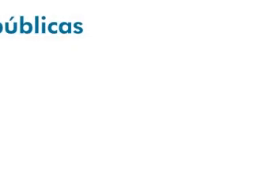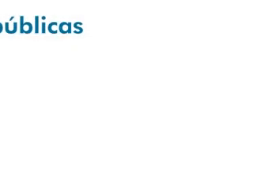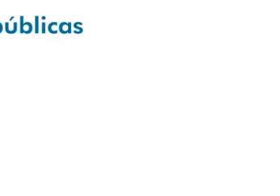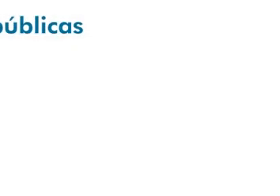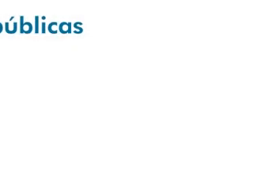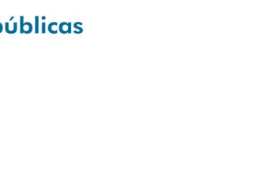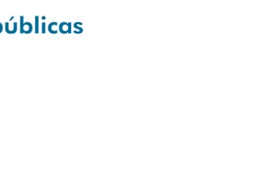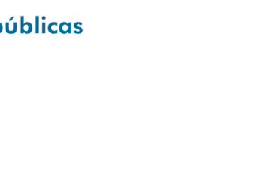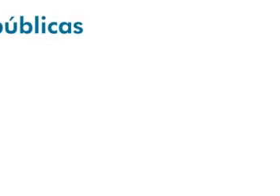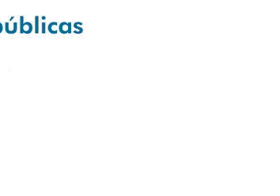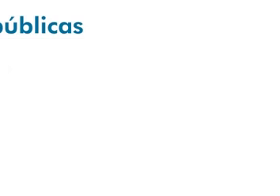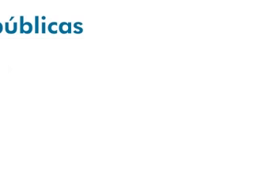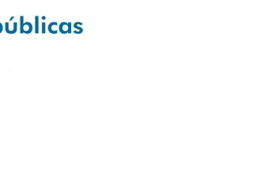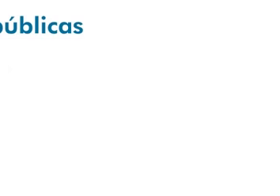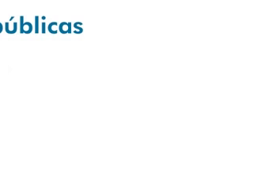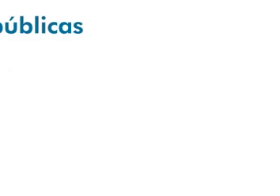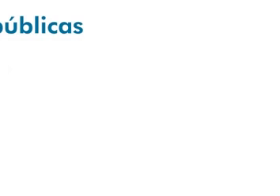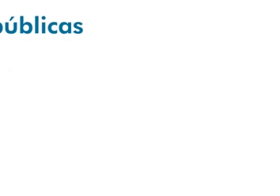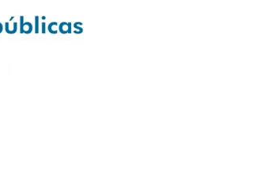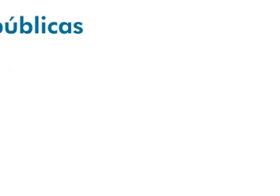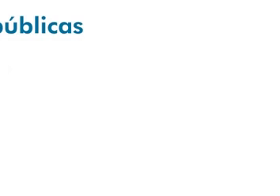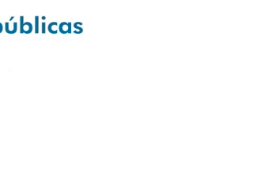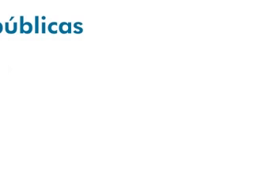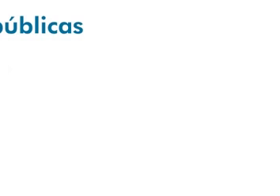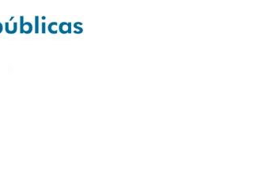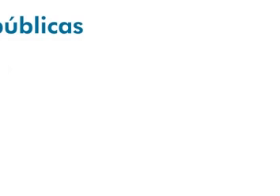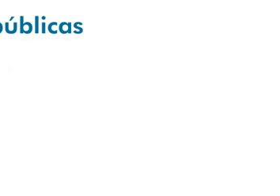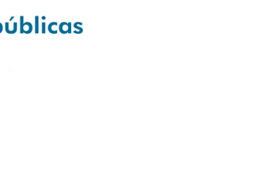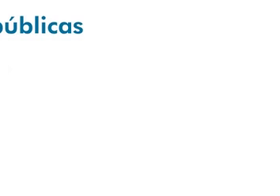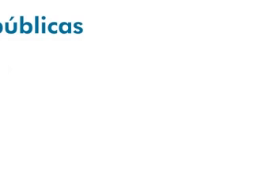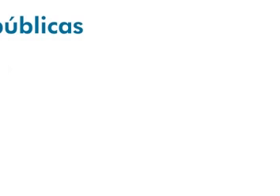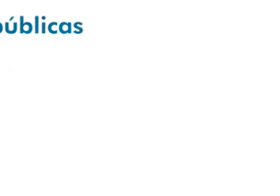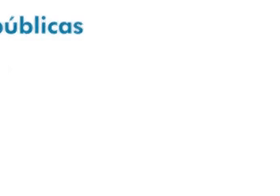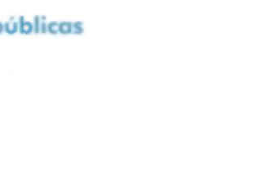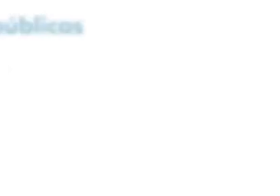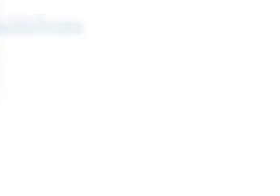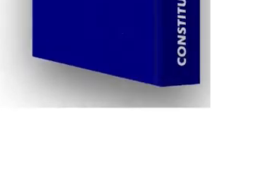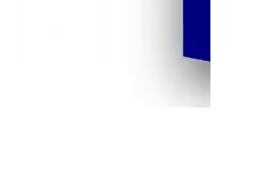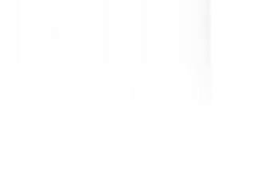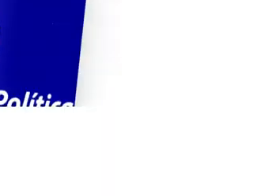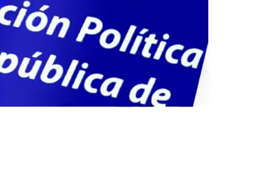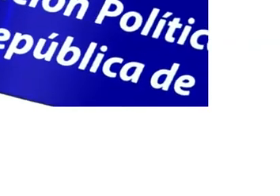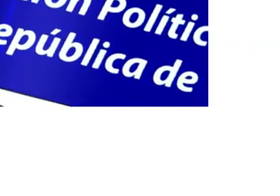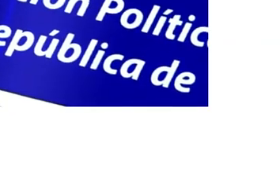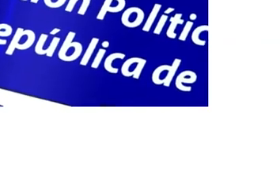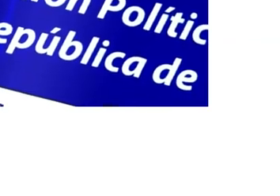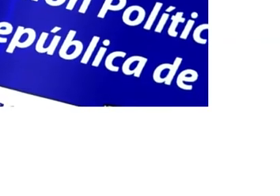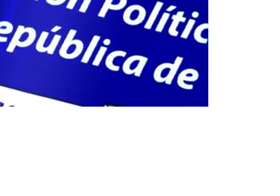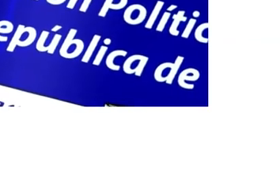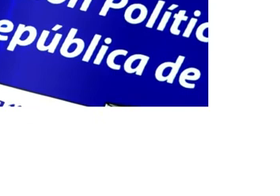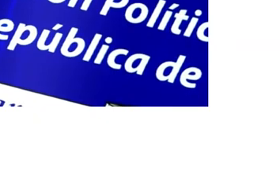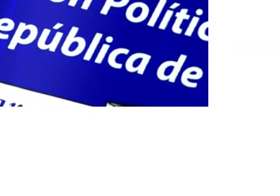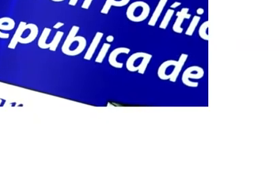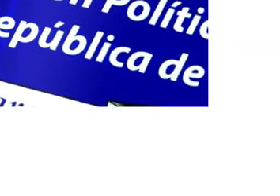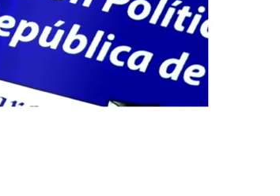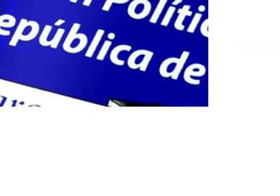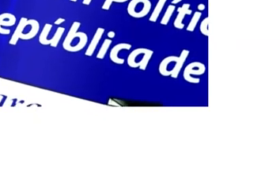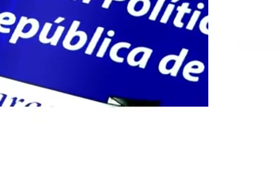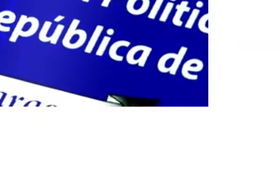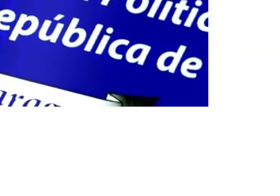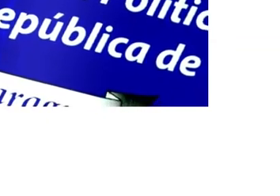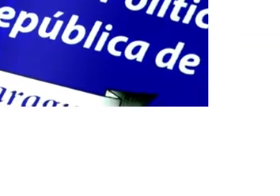Economía Nacional, Reforma Agraria y Finanzas Públicas. Capítulo 3 de las Finanzas Públicas. Artículo